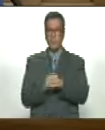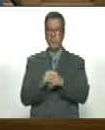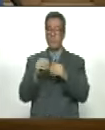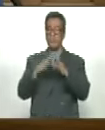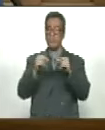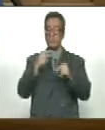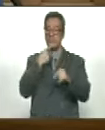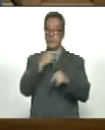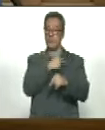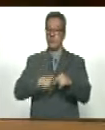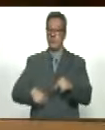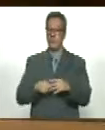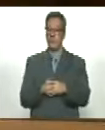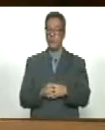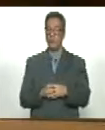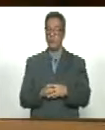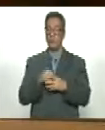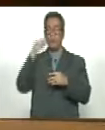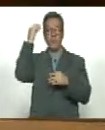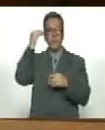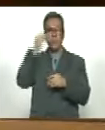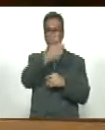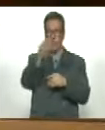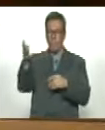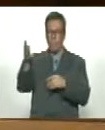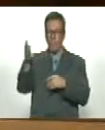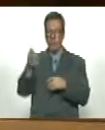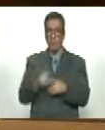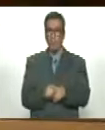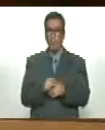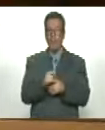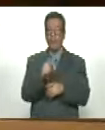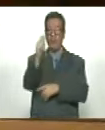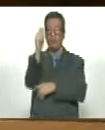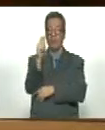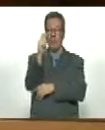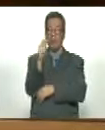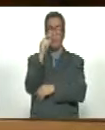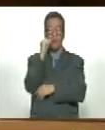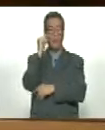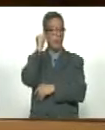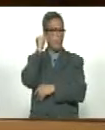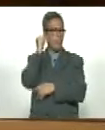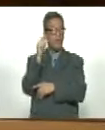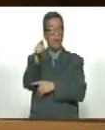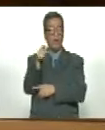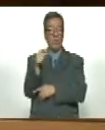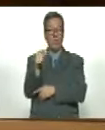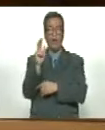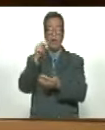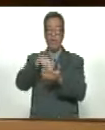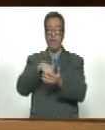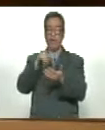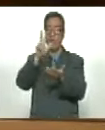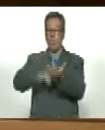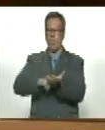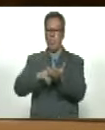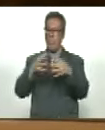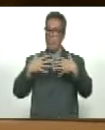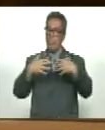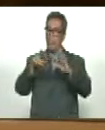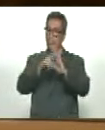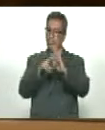Es todo, ciudadano presidente. En consideración, las diputadas y los diputados que estén a favor de aprobar la